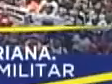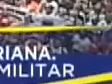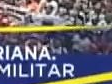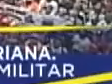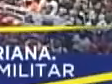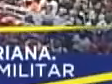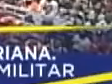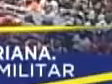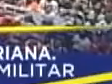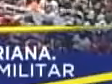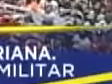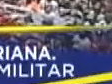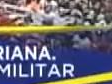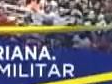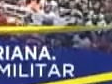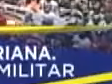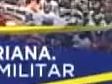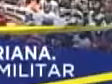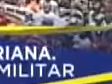Suárez Churio.